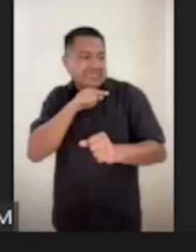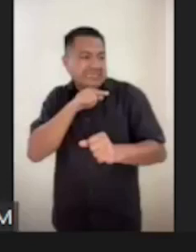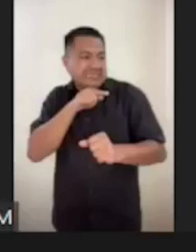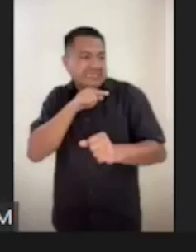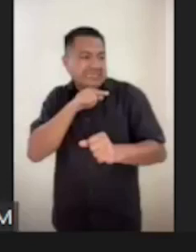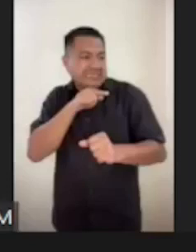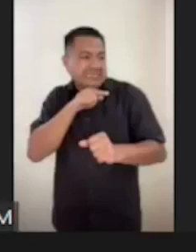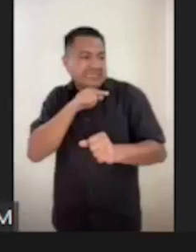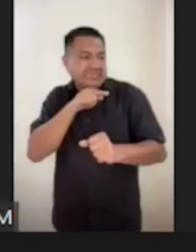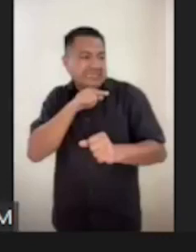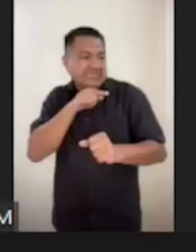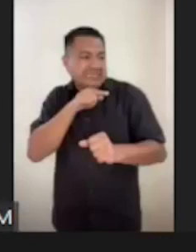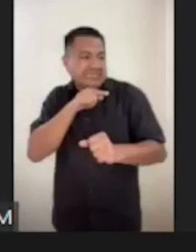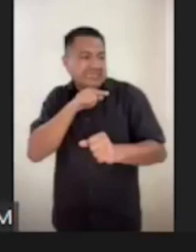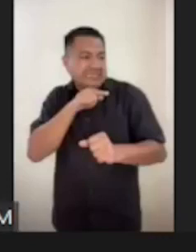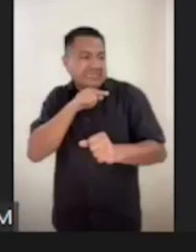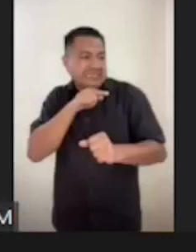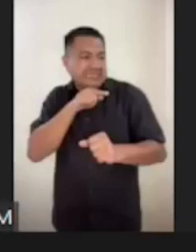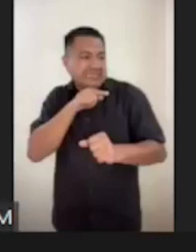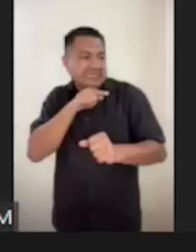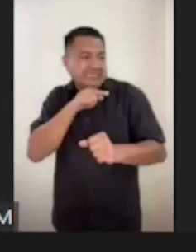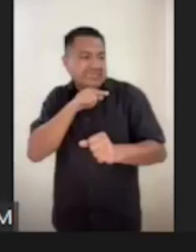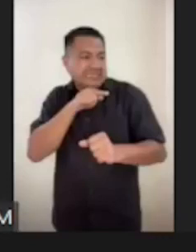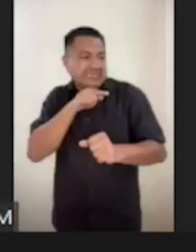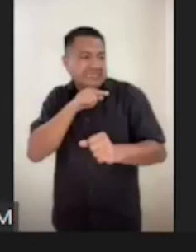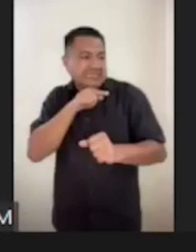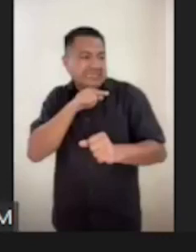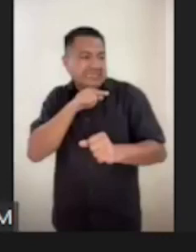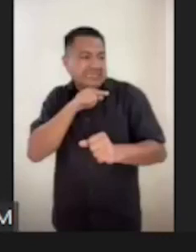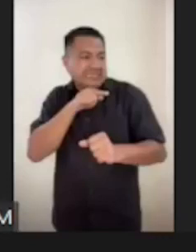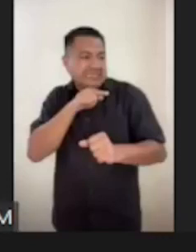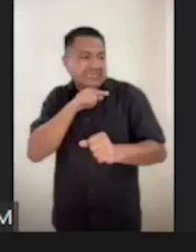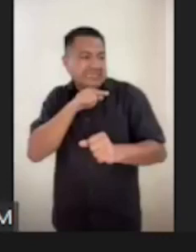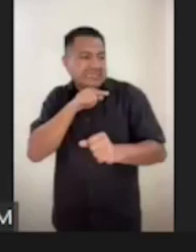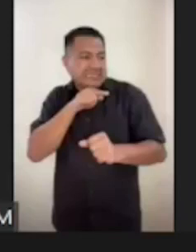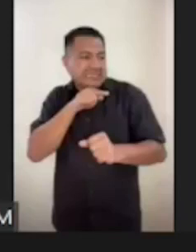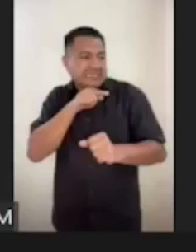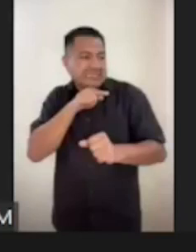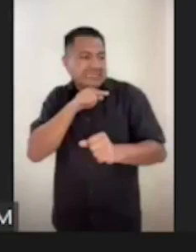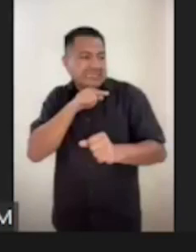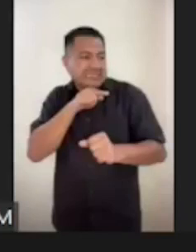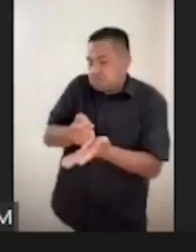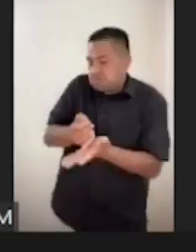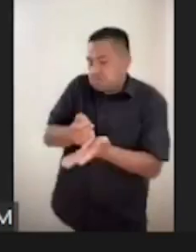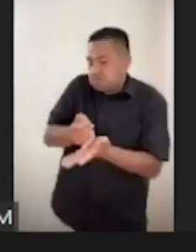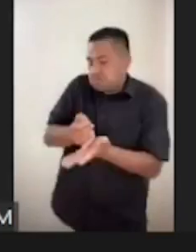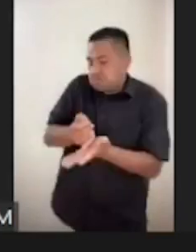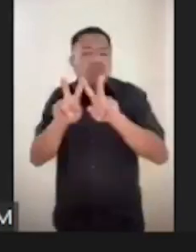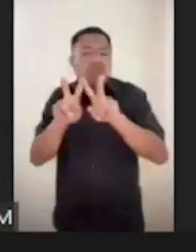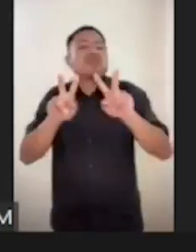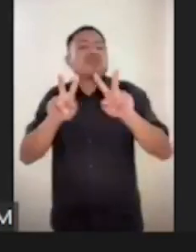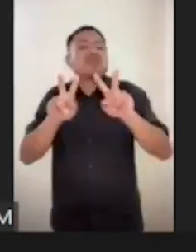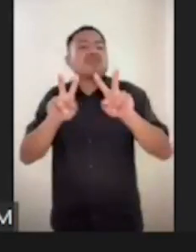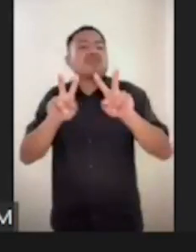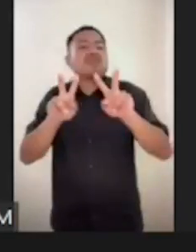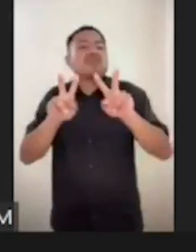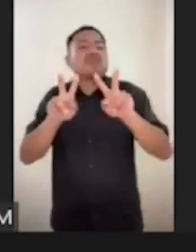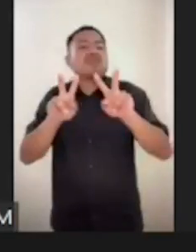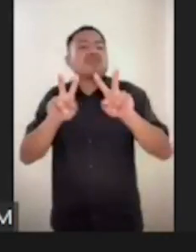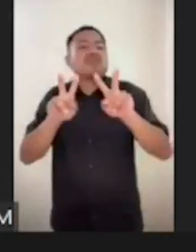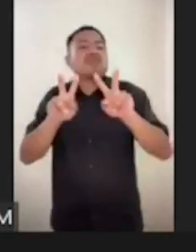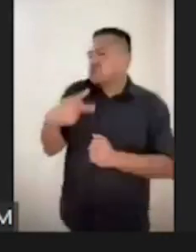facultad y obligación para convocar y celebrar sesiones en las que de manera colegiada tomarán las decisiones respecto de los temas relacionados